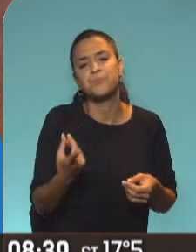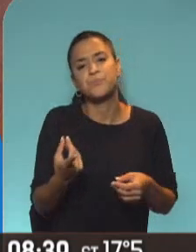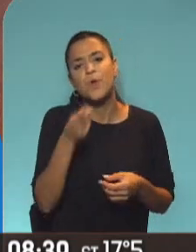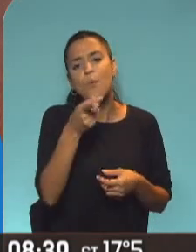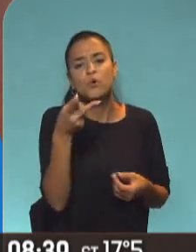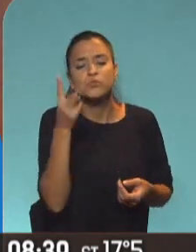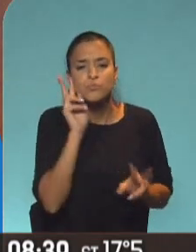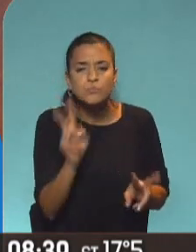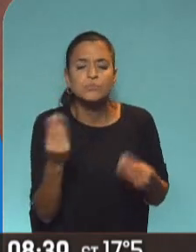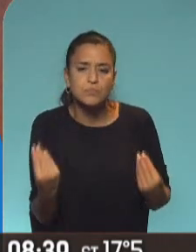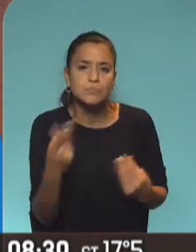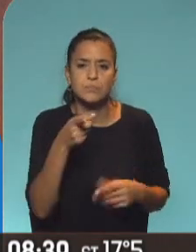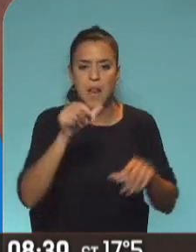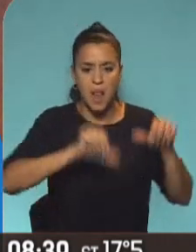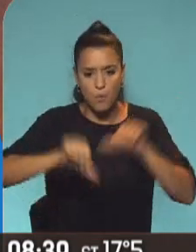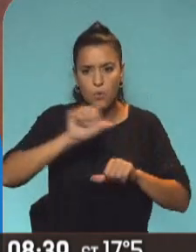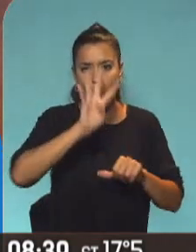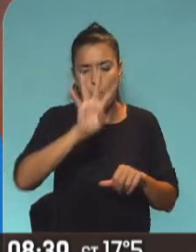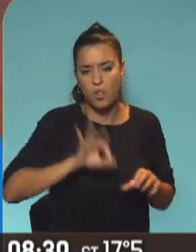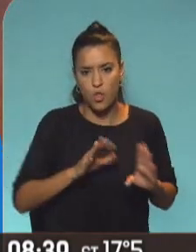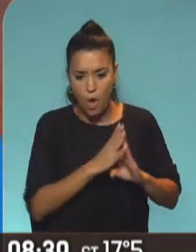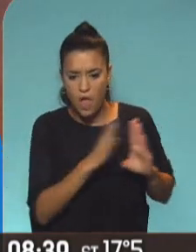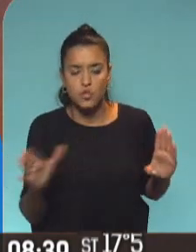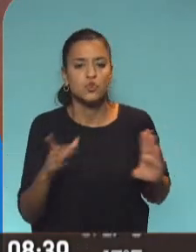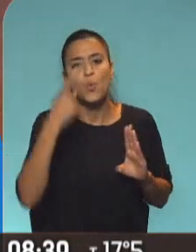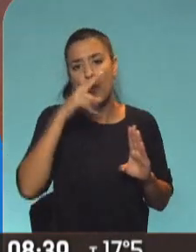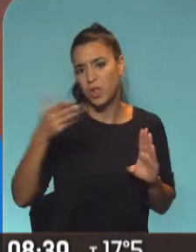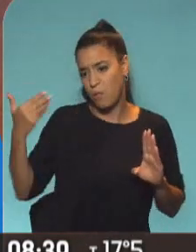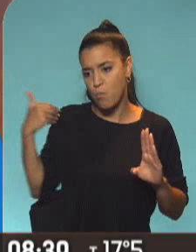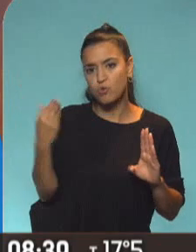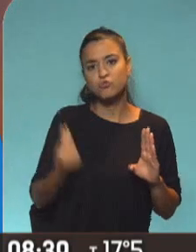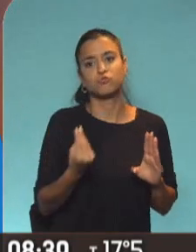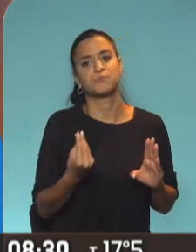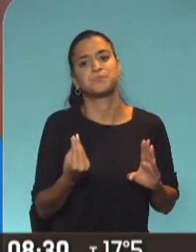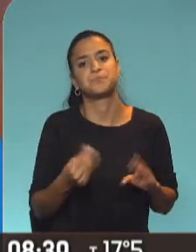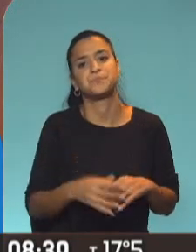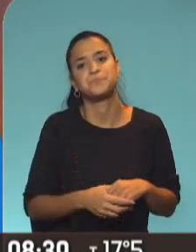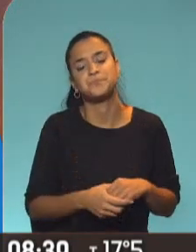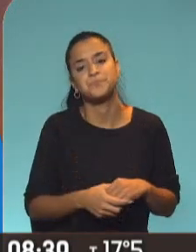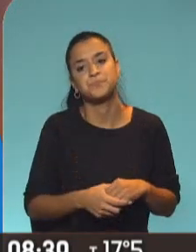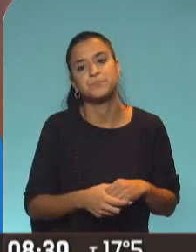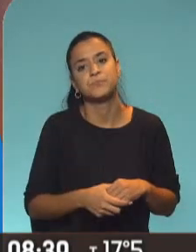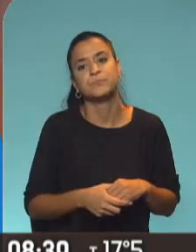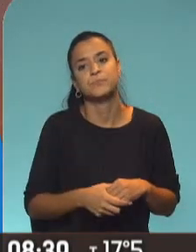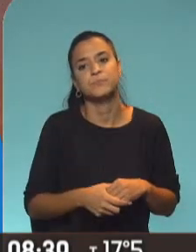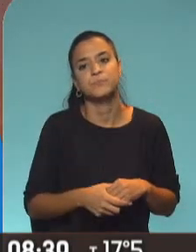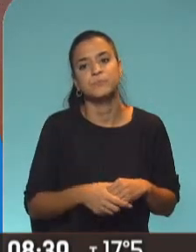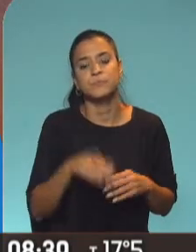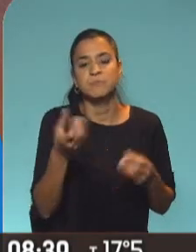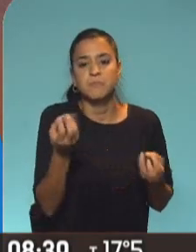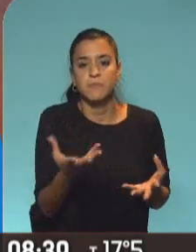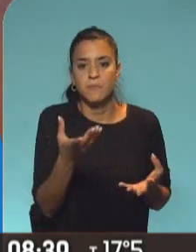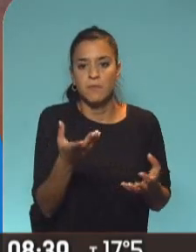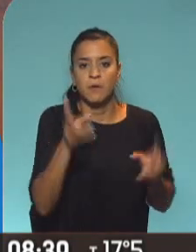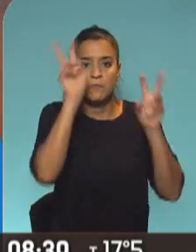vos que tuvieron los laboratorios en estos últimos 4 años como para dejar tan inhumanizado